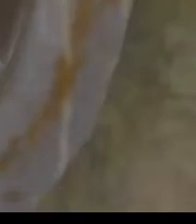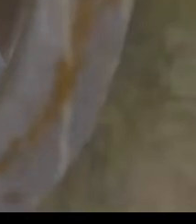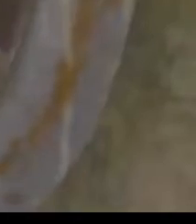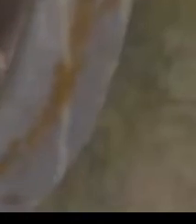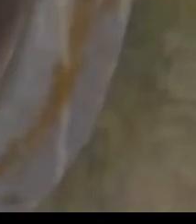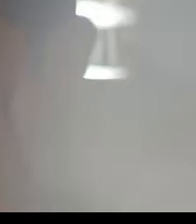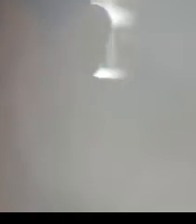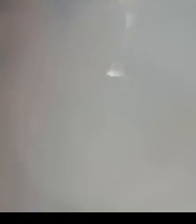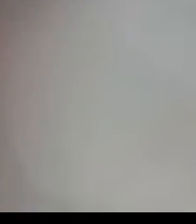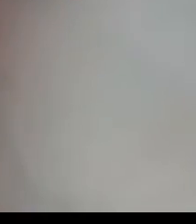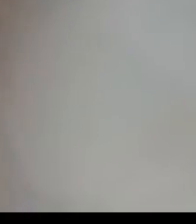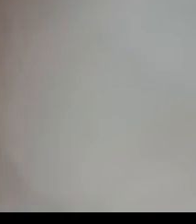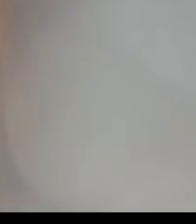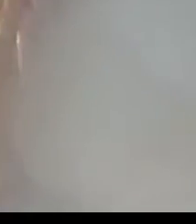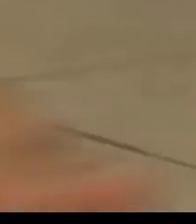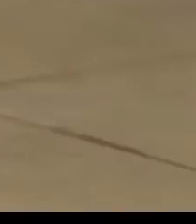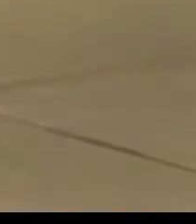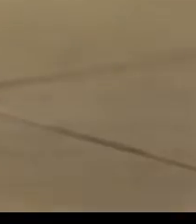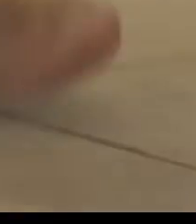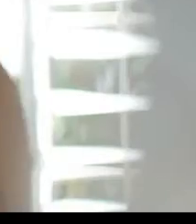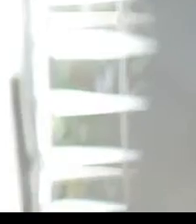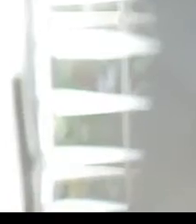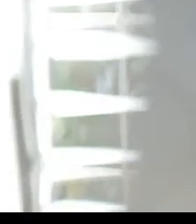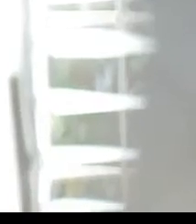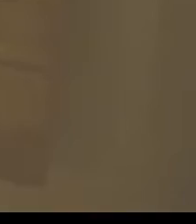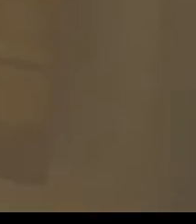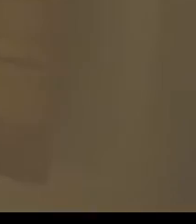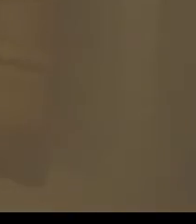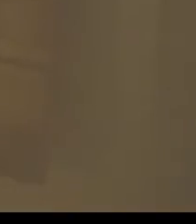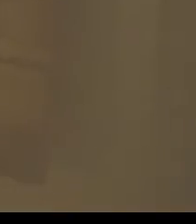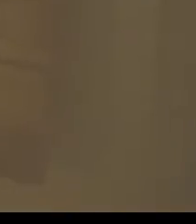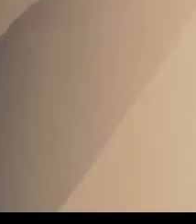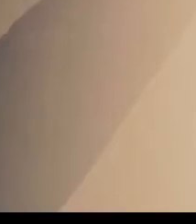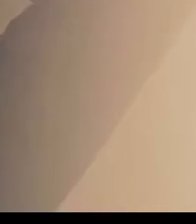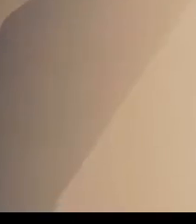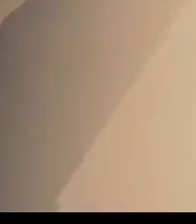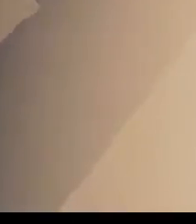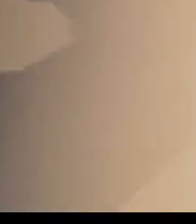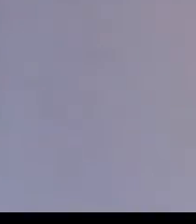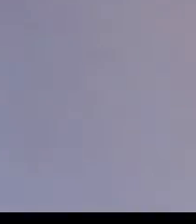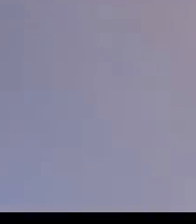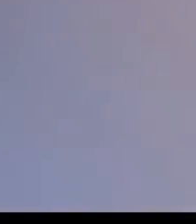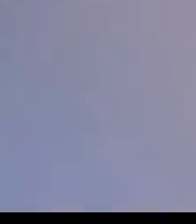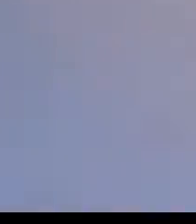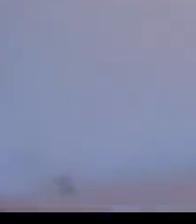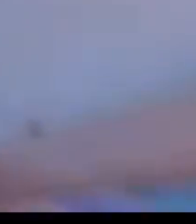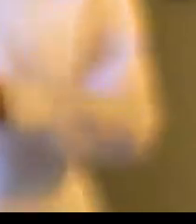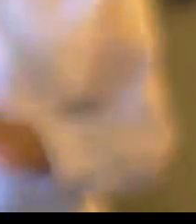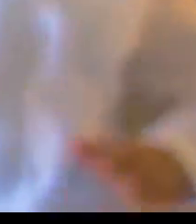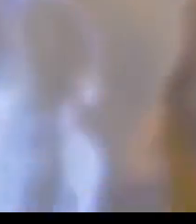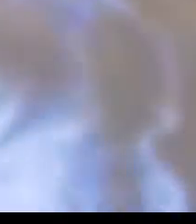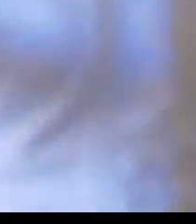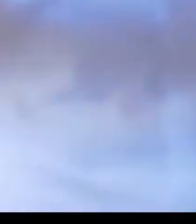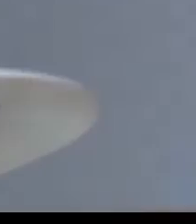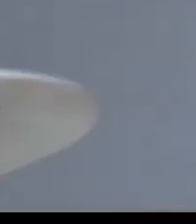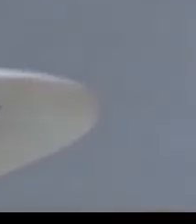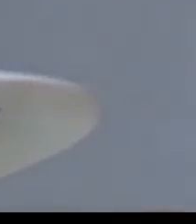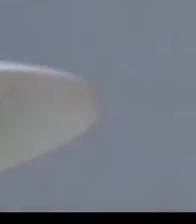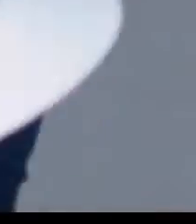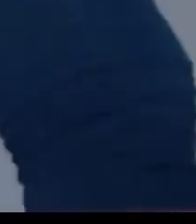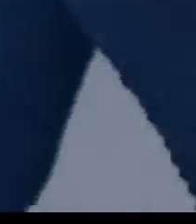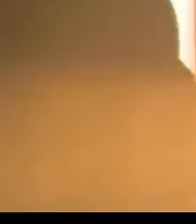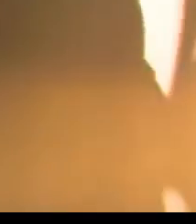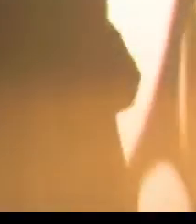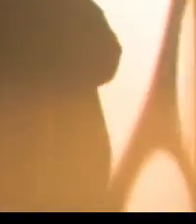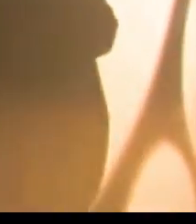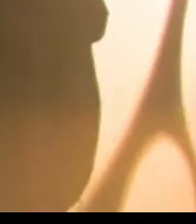En Santander seguimos avanzando. Por eso nuestros pasos son de decisión, entrega, compromiso. Un compromiso que asumimos con convicción para